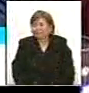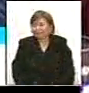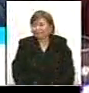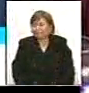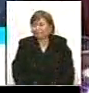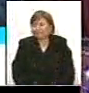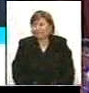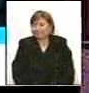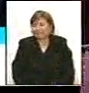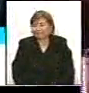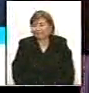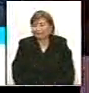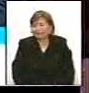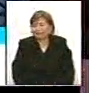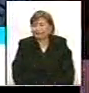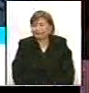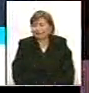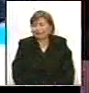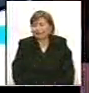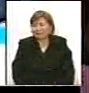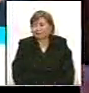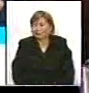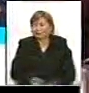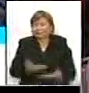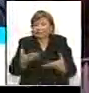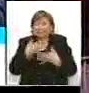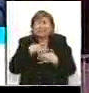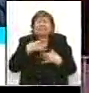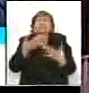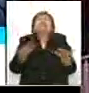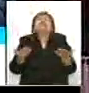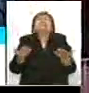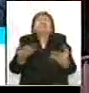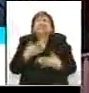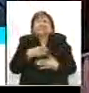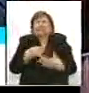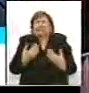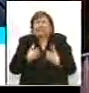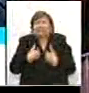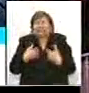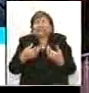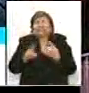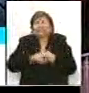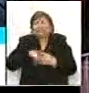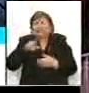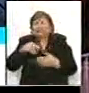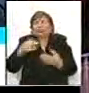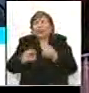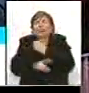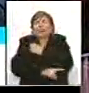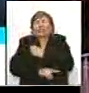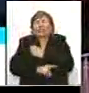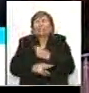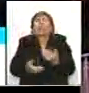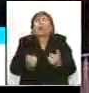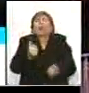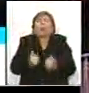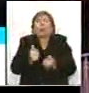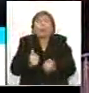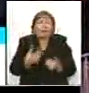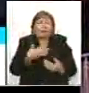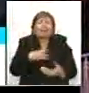claro, no, ¿cuál es el interés que tendría el movimiento regional con el Partido Nacional? ¿Cuál es el interés que